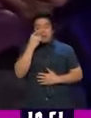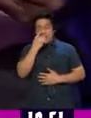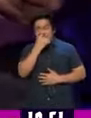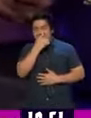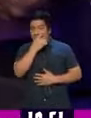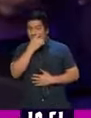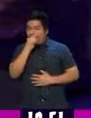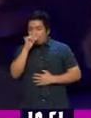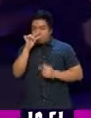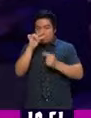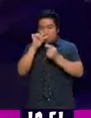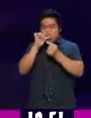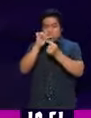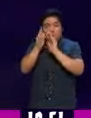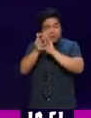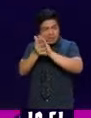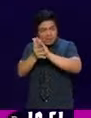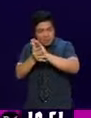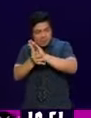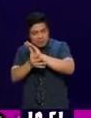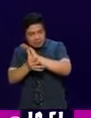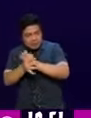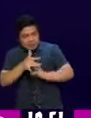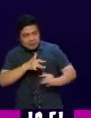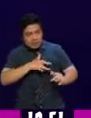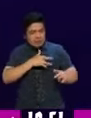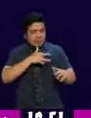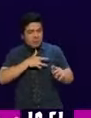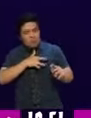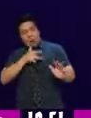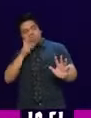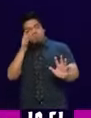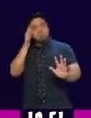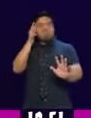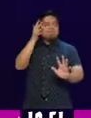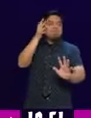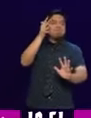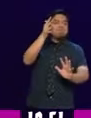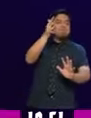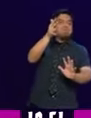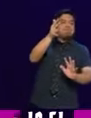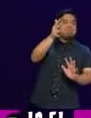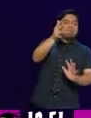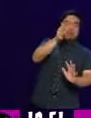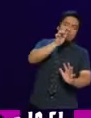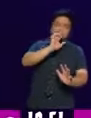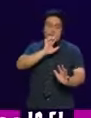Han cambiado mi destino.